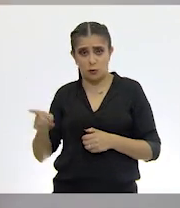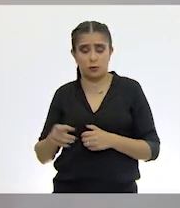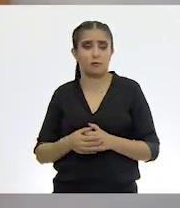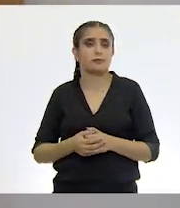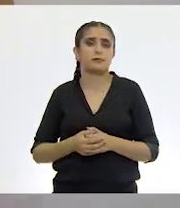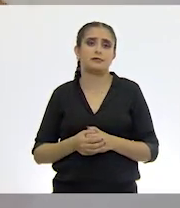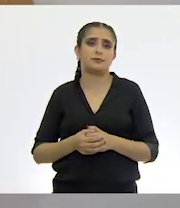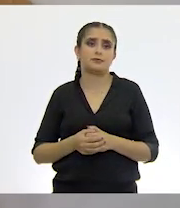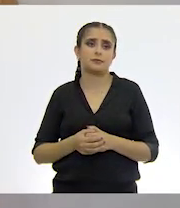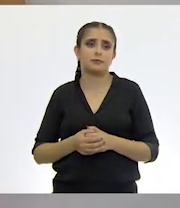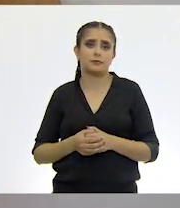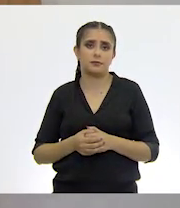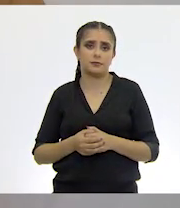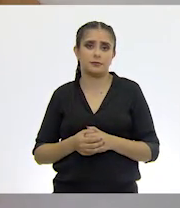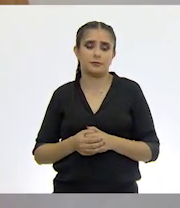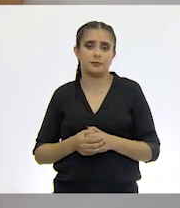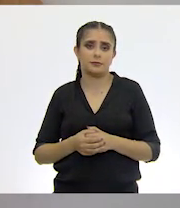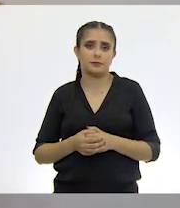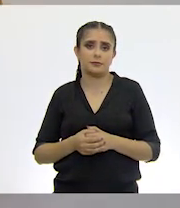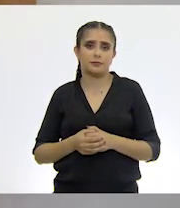¿participas